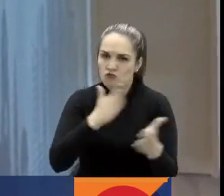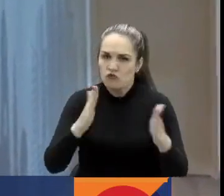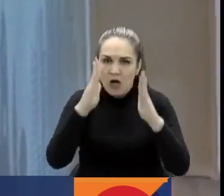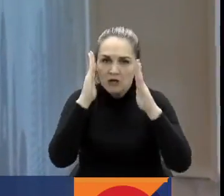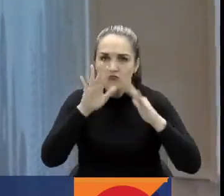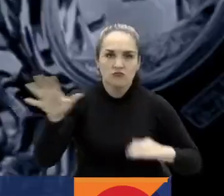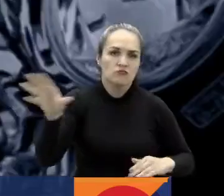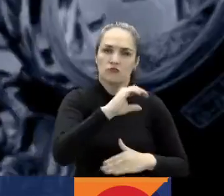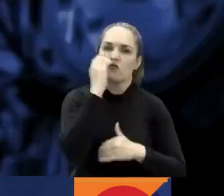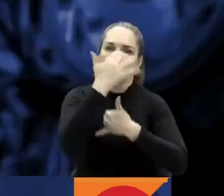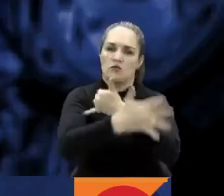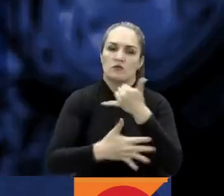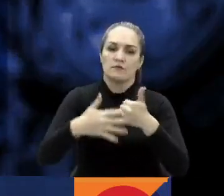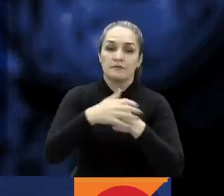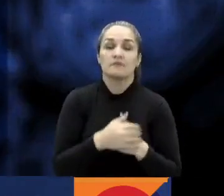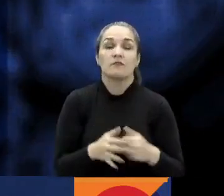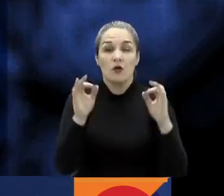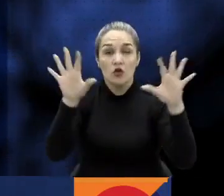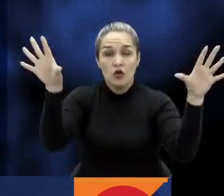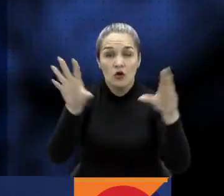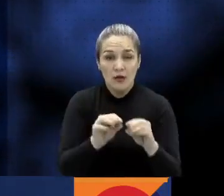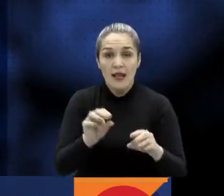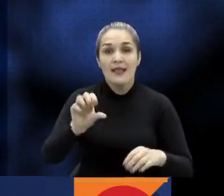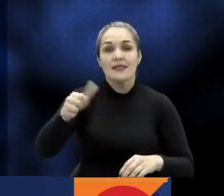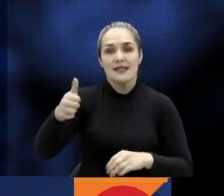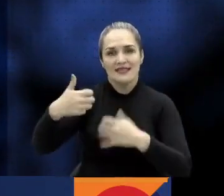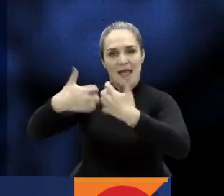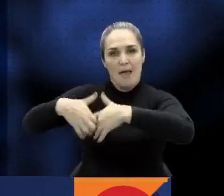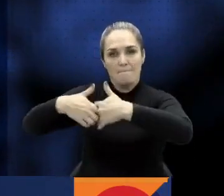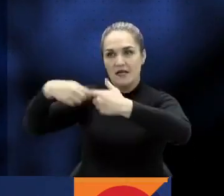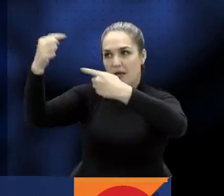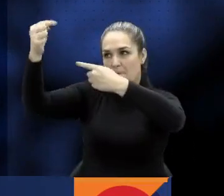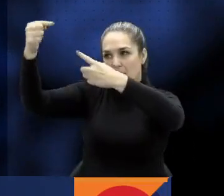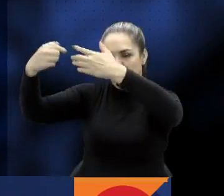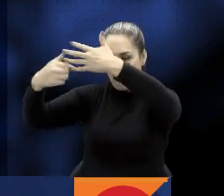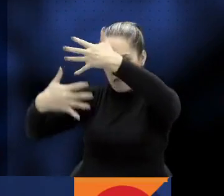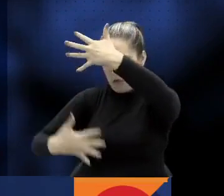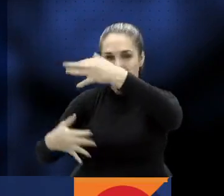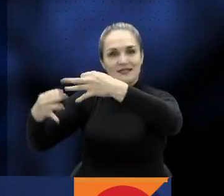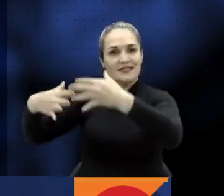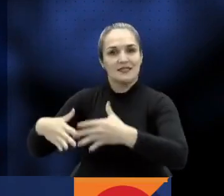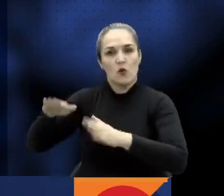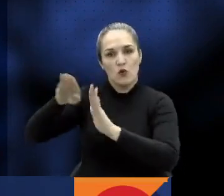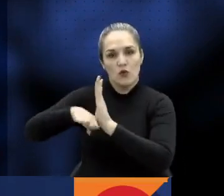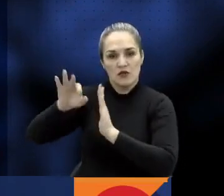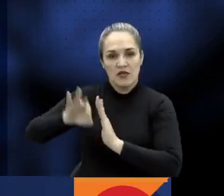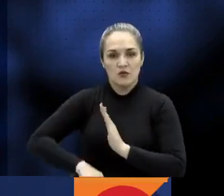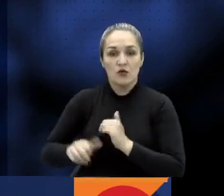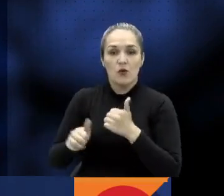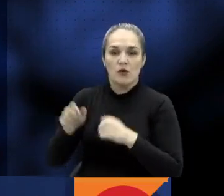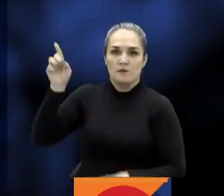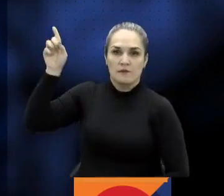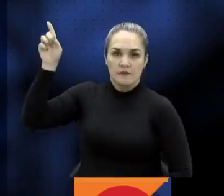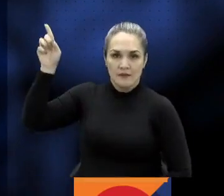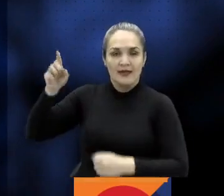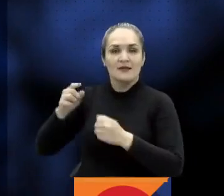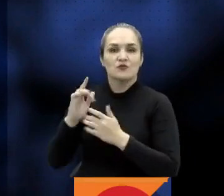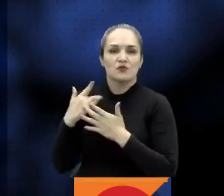habitan en nuestro territorio son en total diez aseguradoras que están expidiendo este seguro con descuento aseguradora solidaria de Colombia